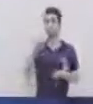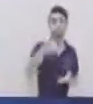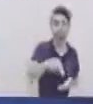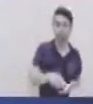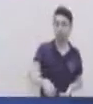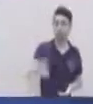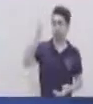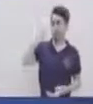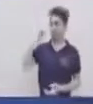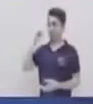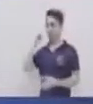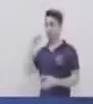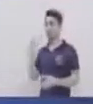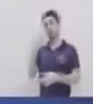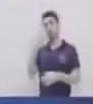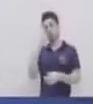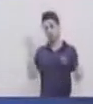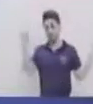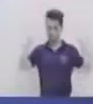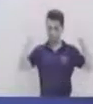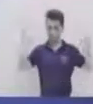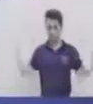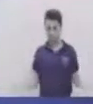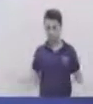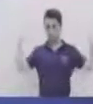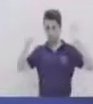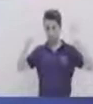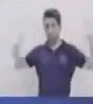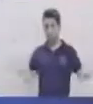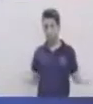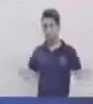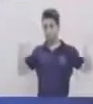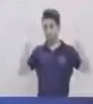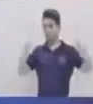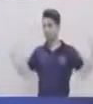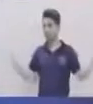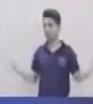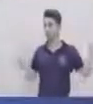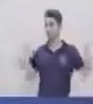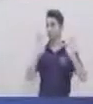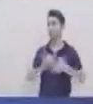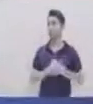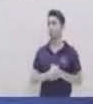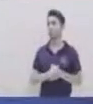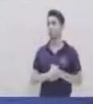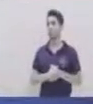salto hacia atrás e empiezo otra vez, 20 segundos.